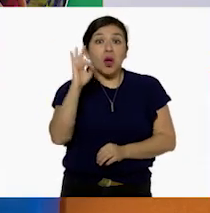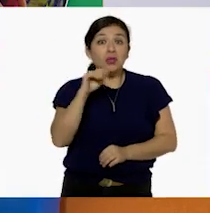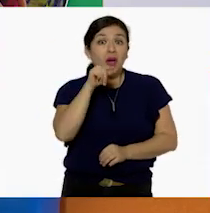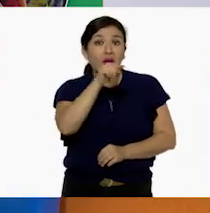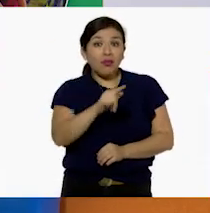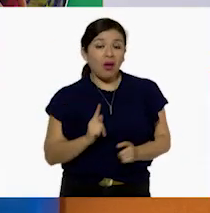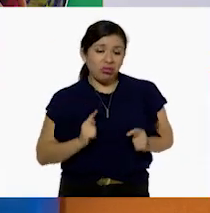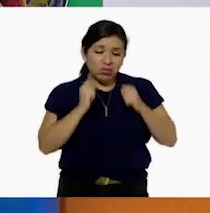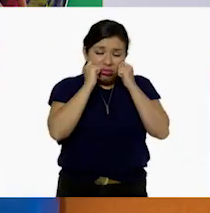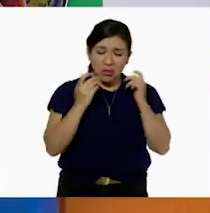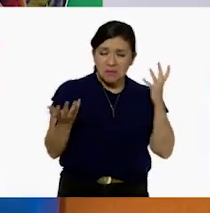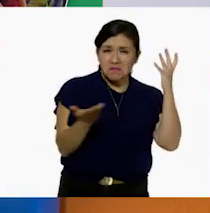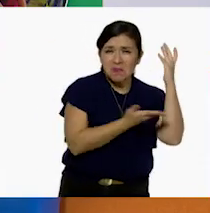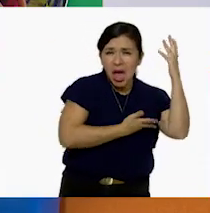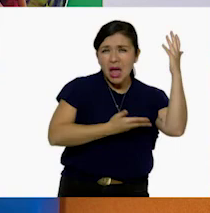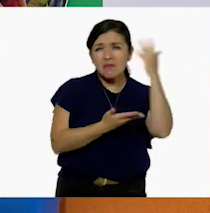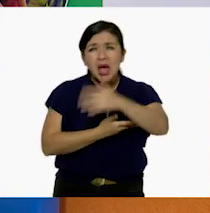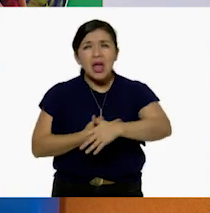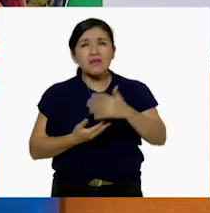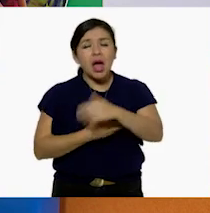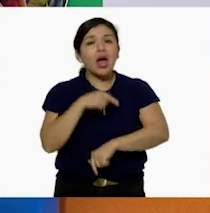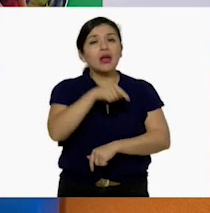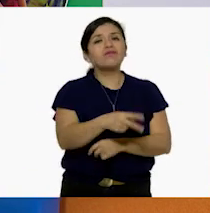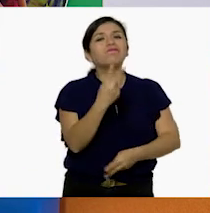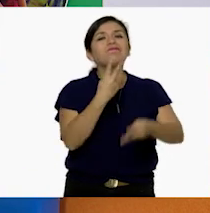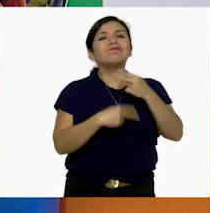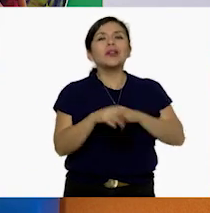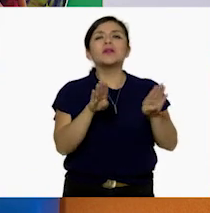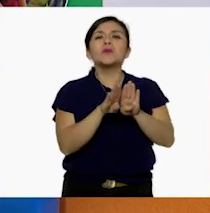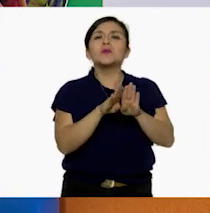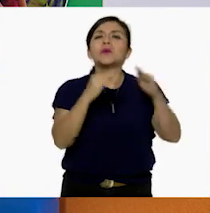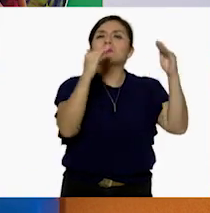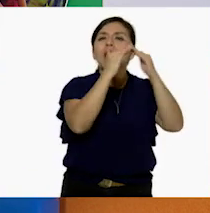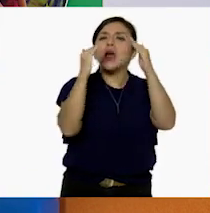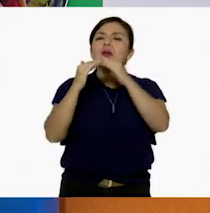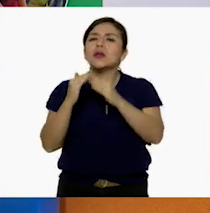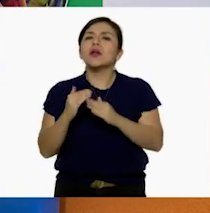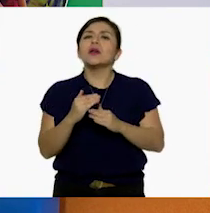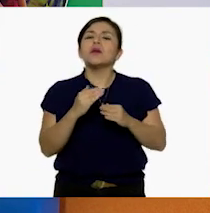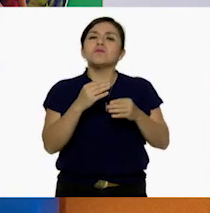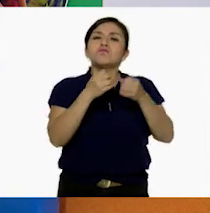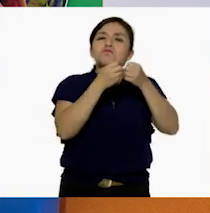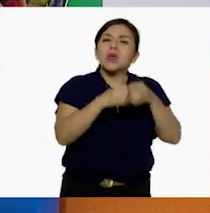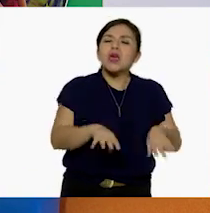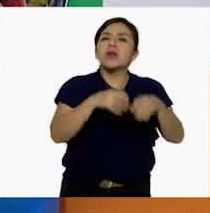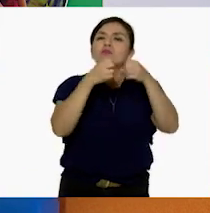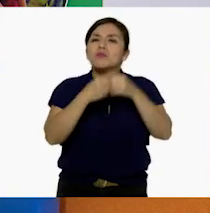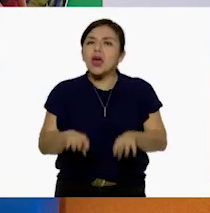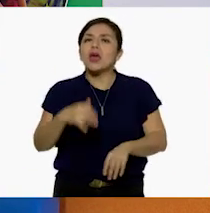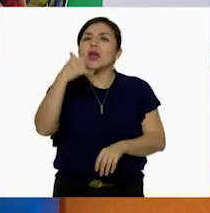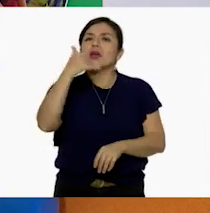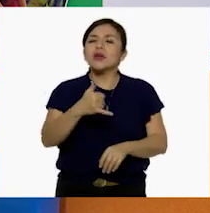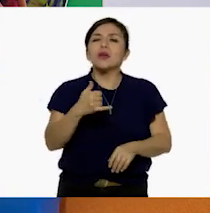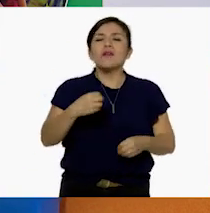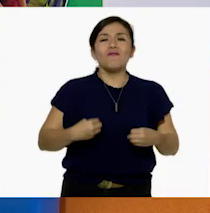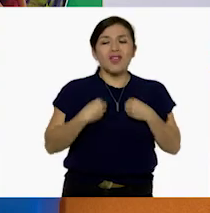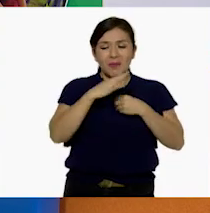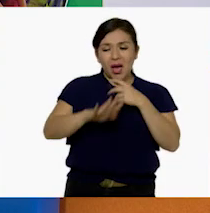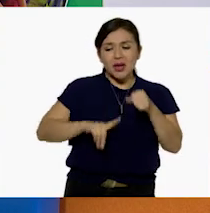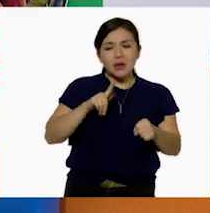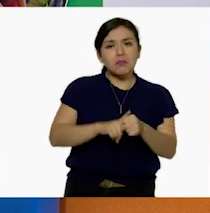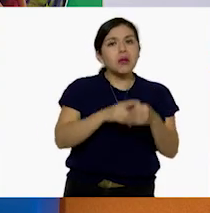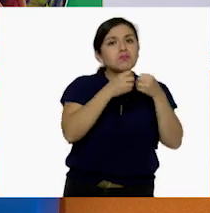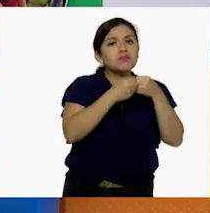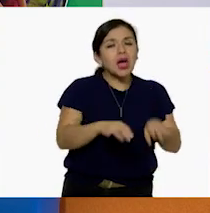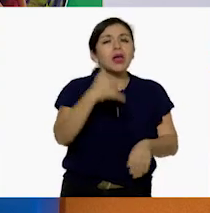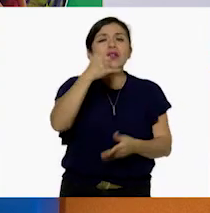nosotros talamos árboles, provocamos la pérdida de las áreas verdes y, sobre todo, del hábitat de los